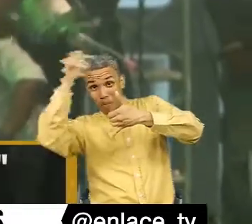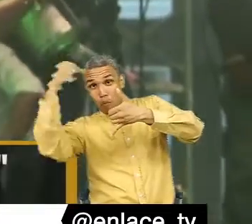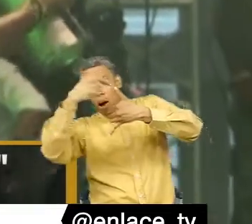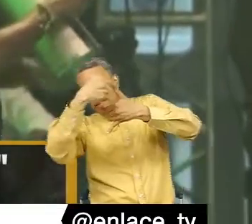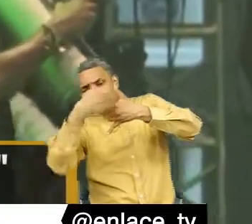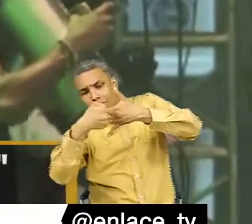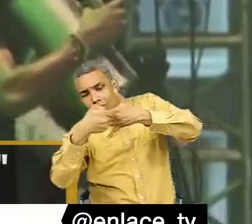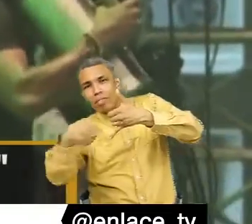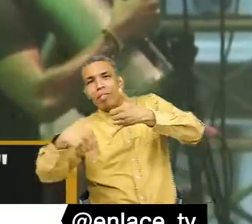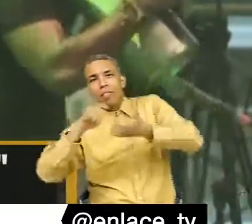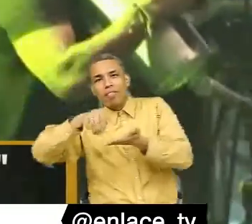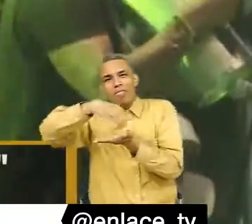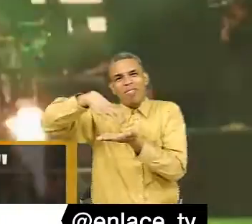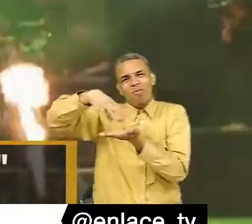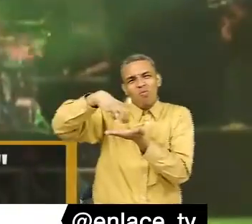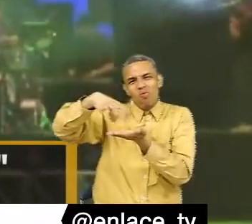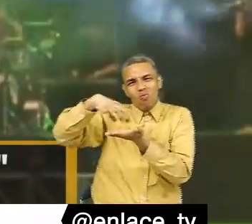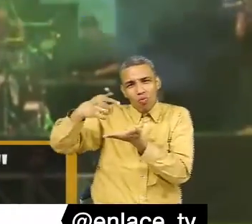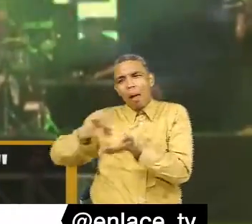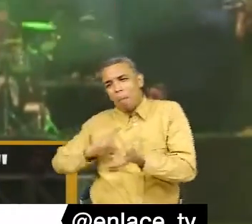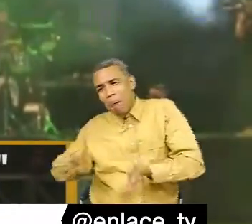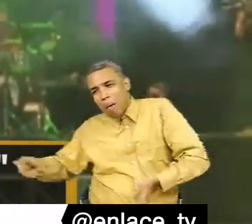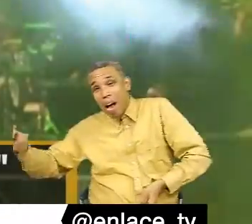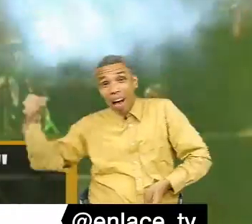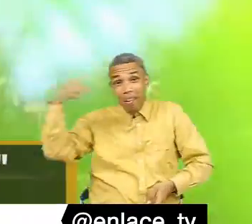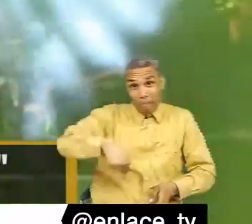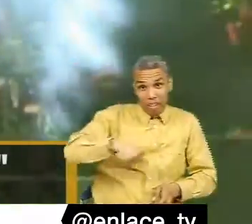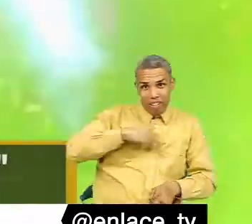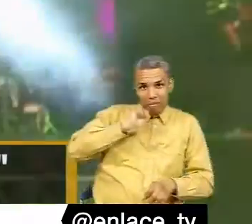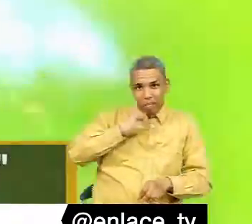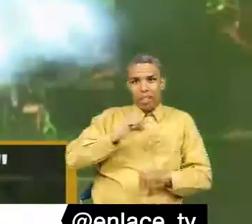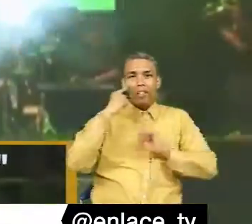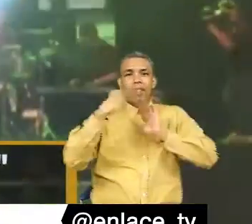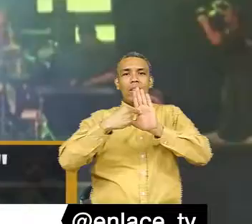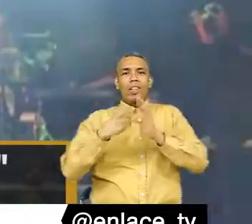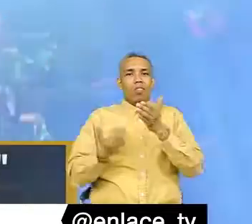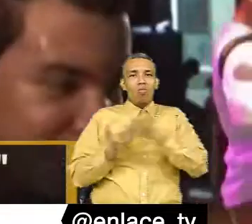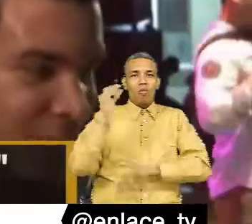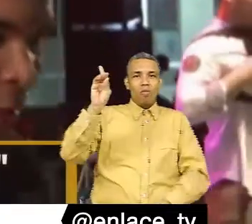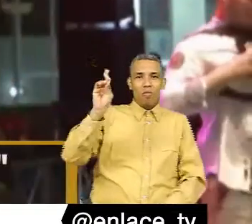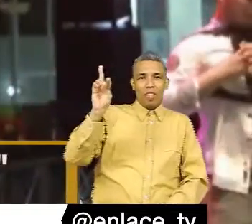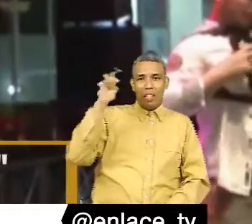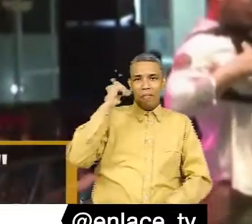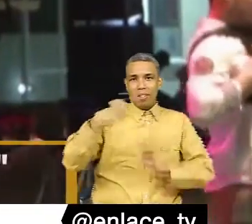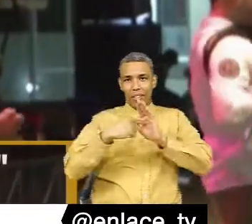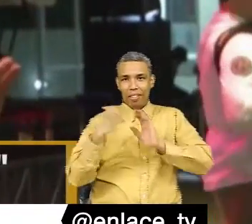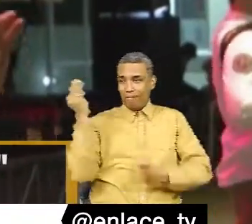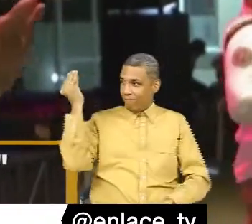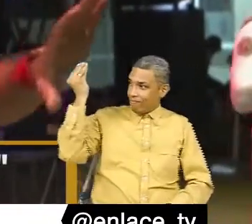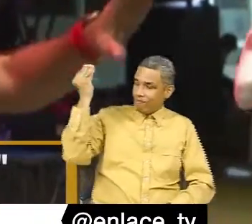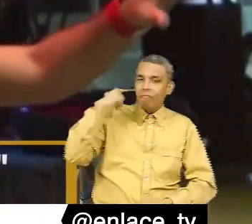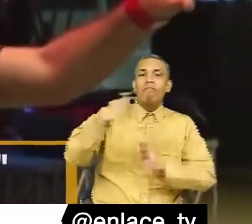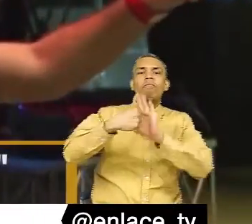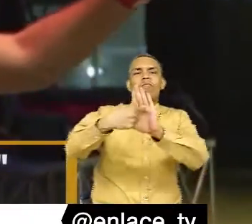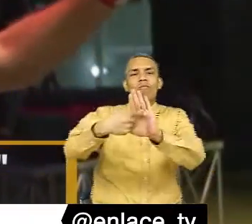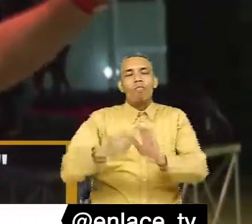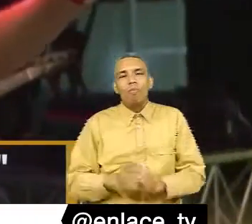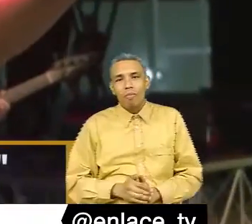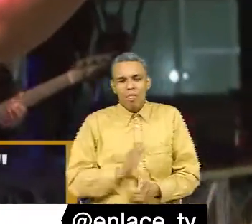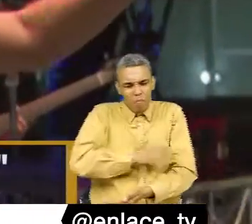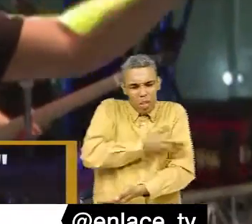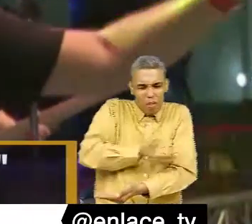llegó a Barranca Bermeja, donde realizó la presentación de lo nuevo de su CD, cuyo éxito La Trampa fue compuesto por el reconocido